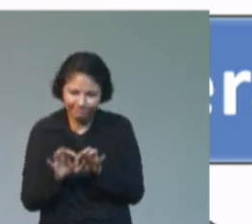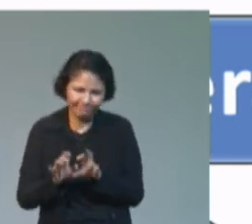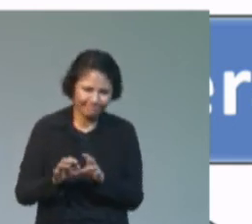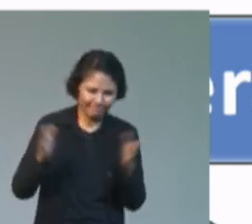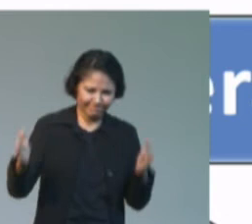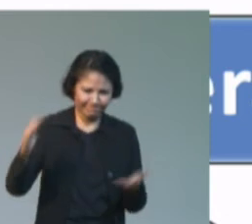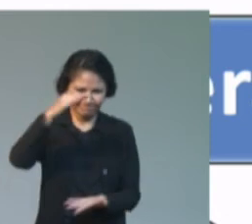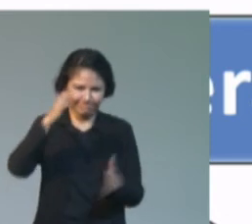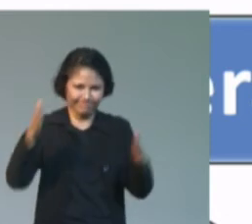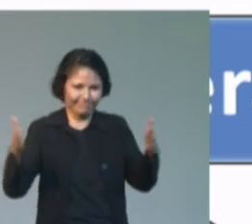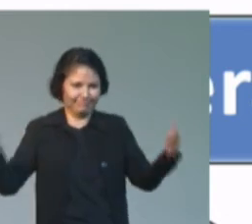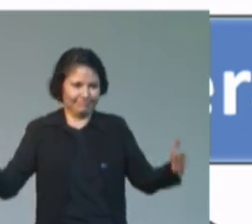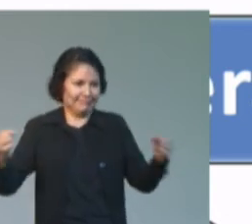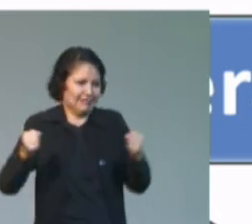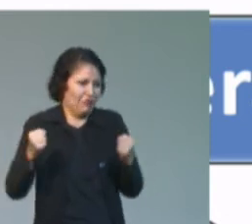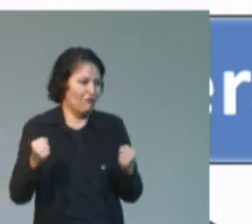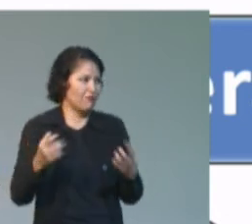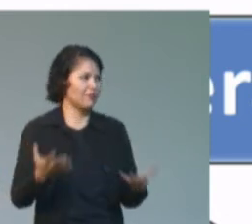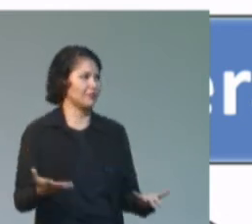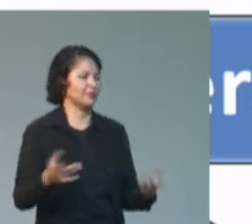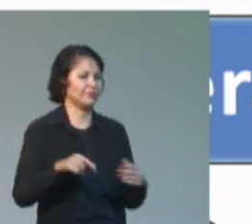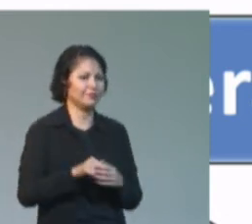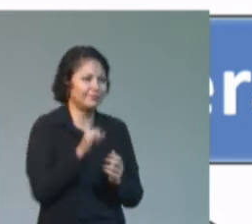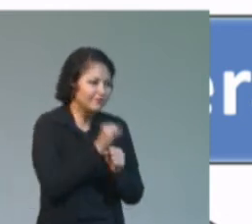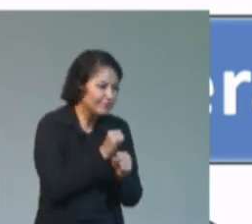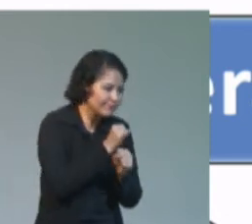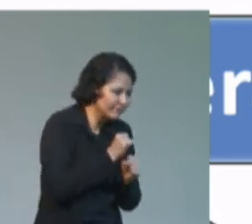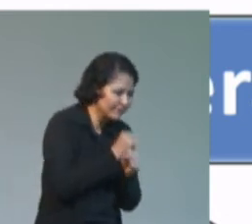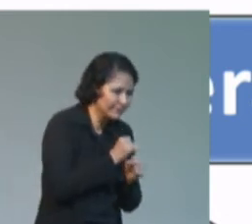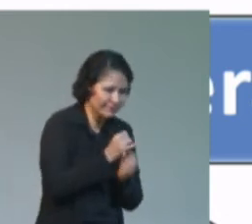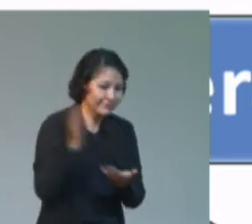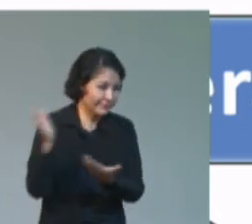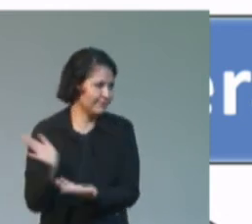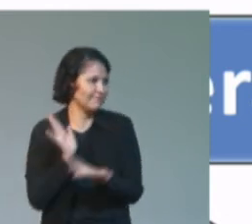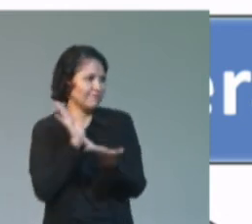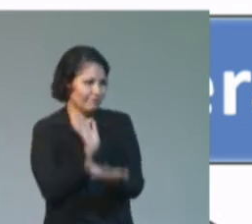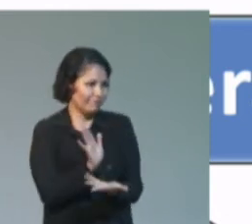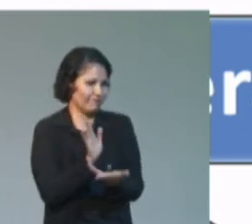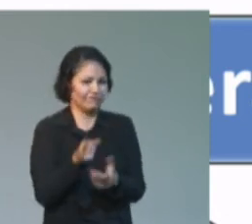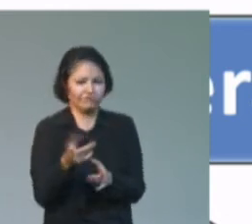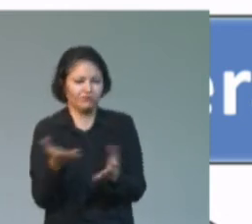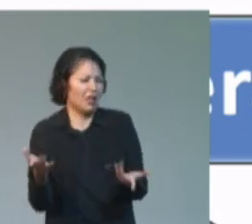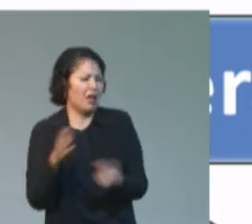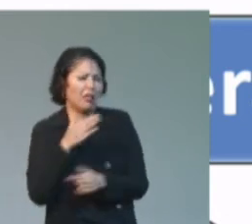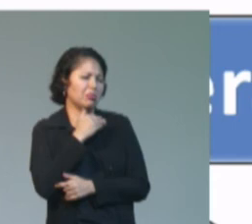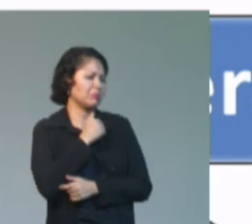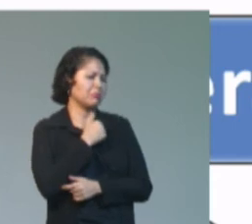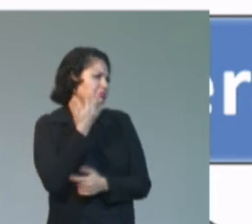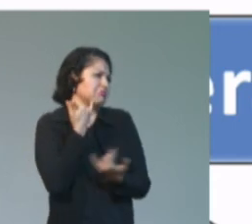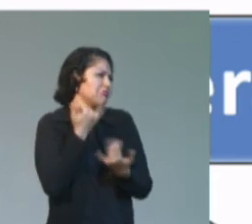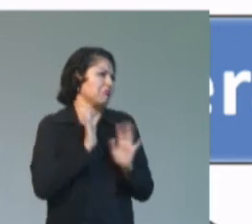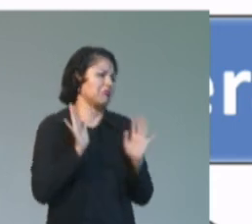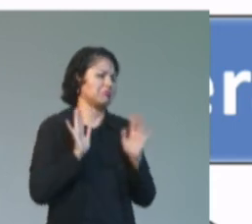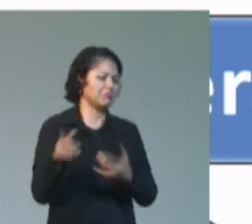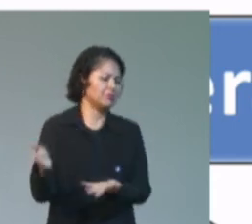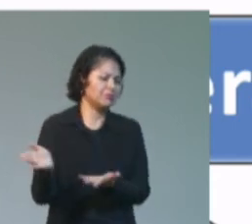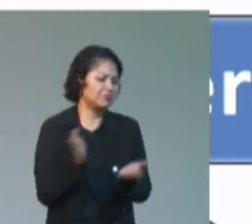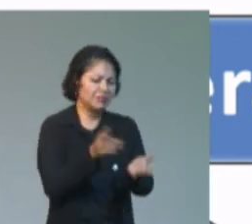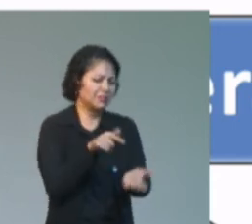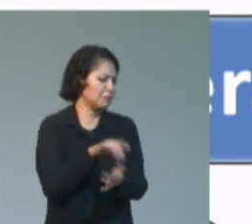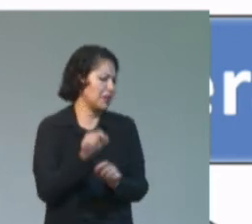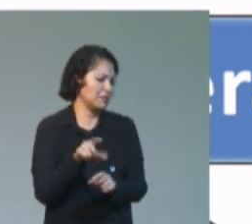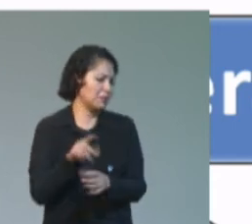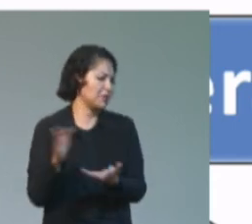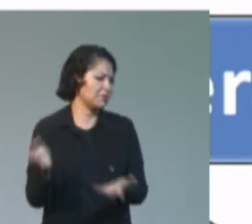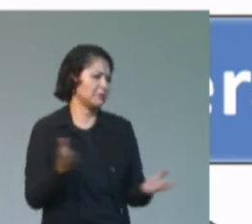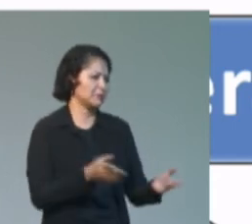software propietarios después cuando se hacen investigaciones se demuestra que da igual la plataforma y que muchas veces la mayoría de los